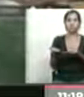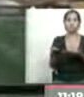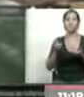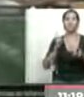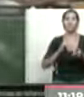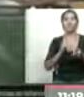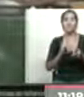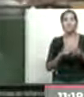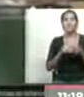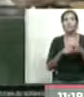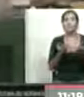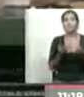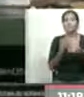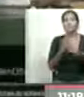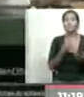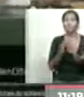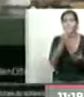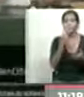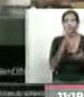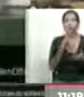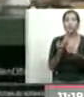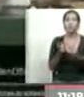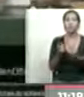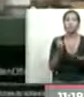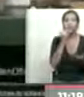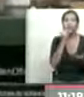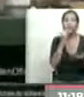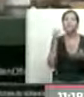Y se prometió de que iban a haber unos pronunciamientos internos,